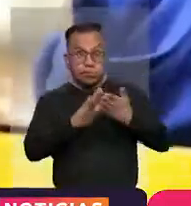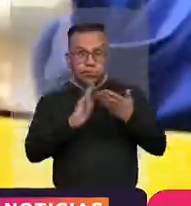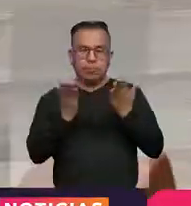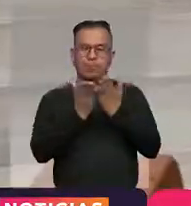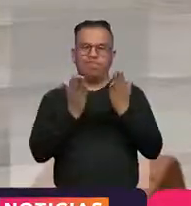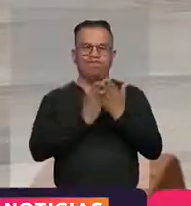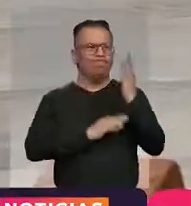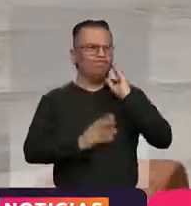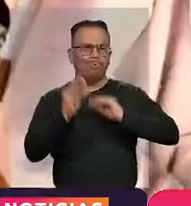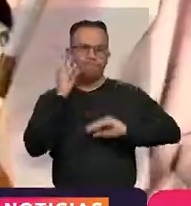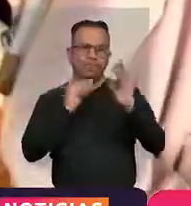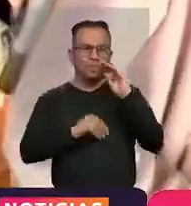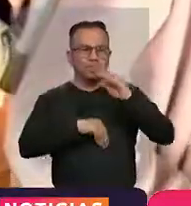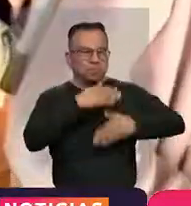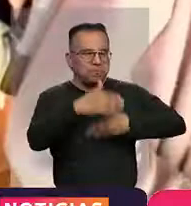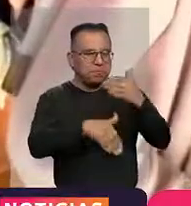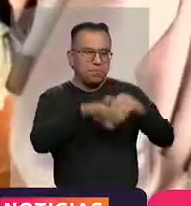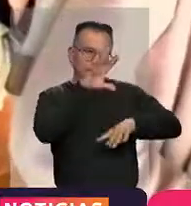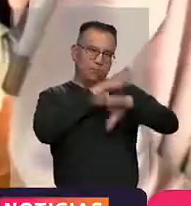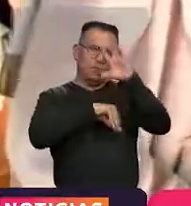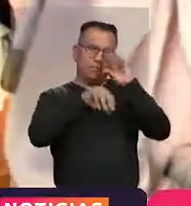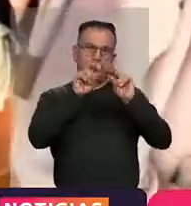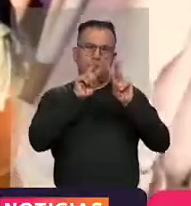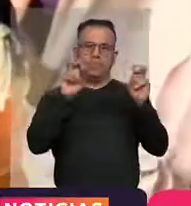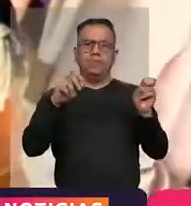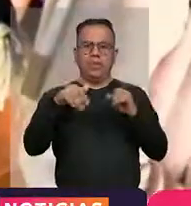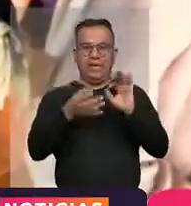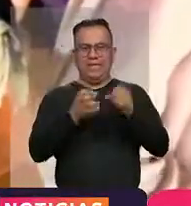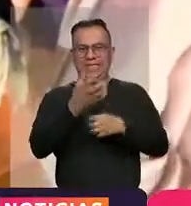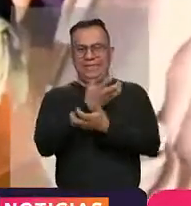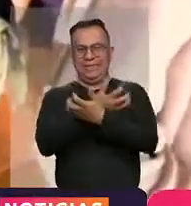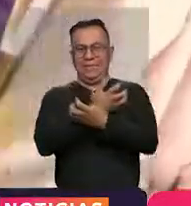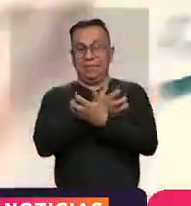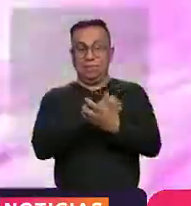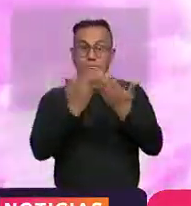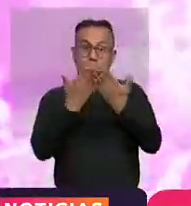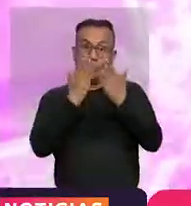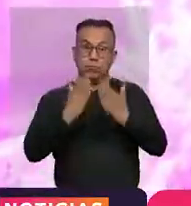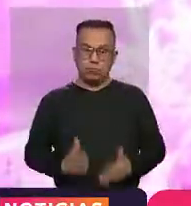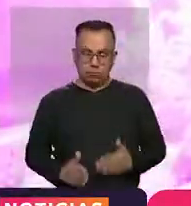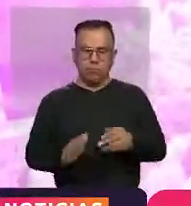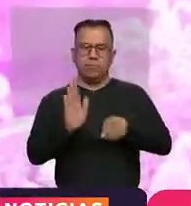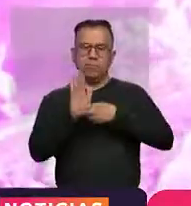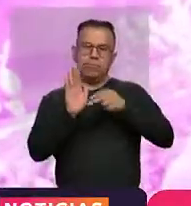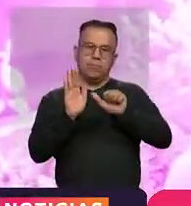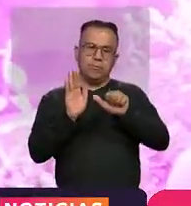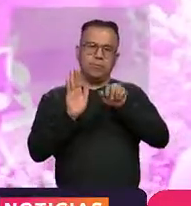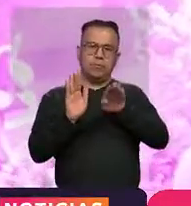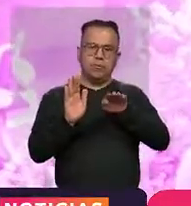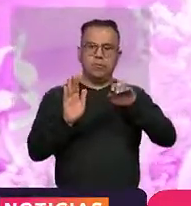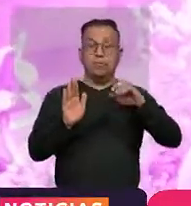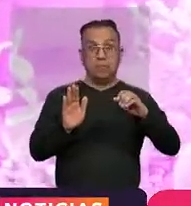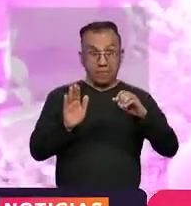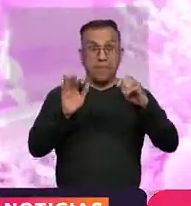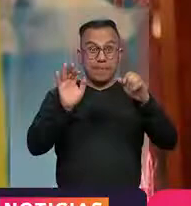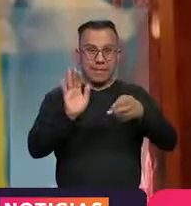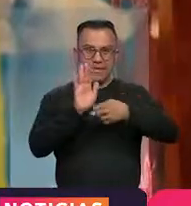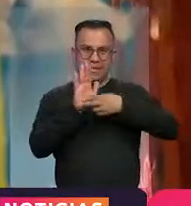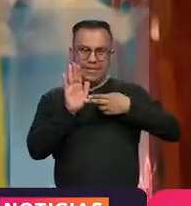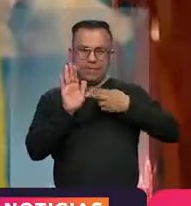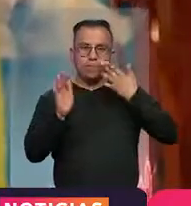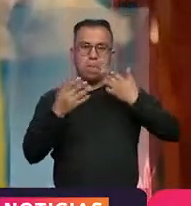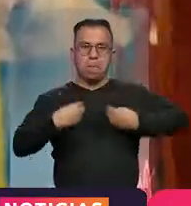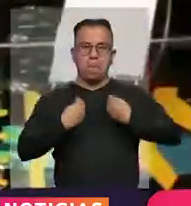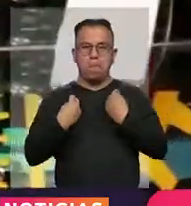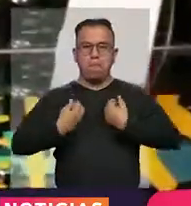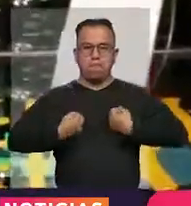viva experiencias de aprendizaje alrededor de la ciencia. Los alumnos con categoría A, B o C de Sisbén y que vivan en